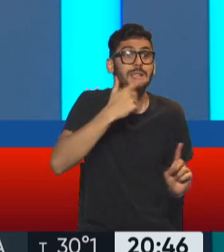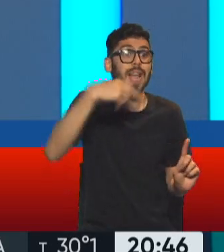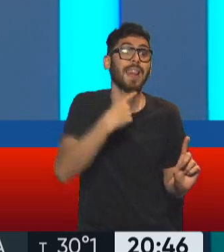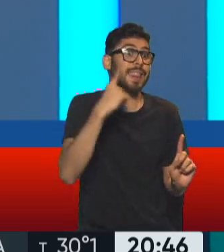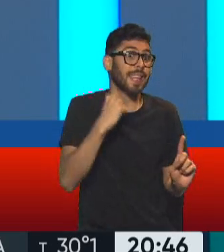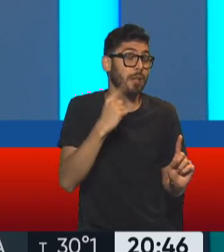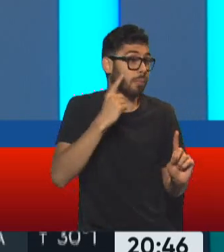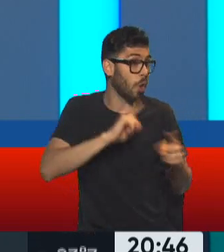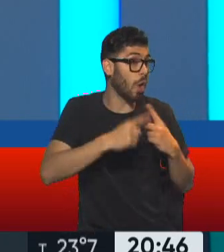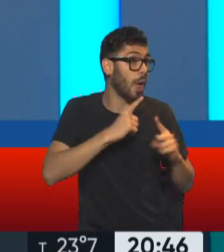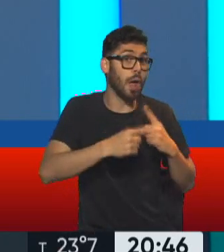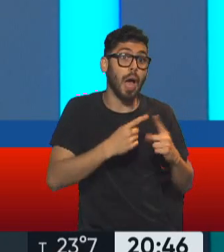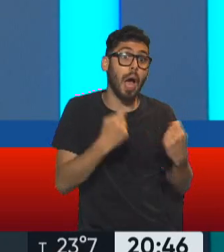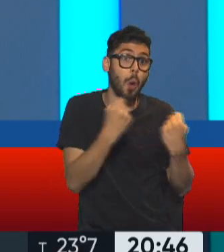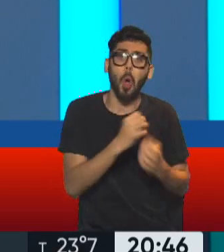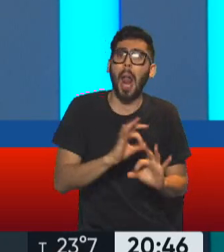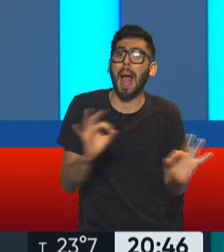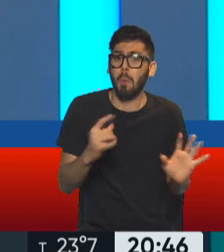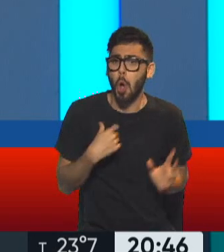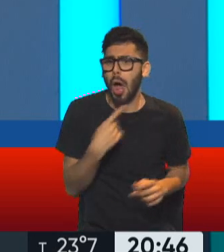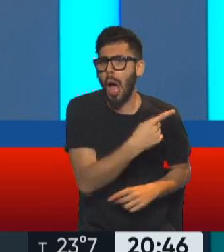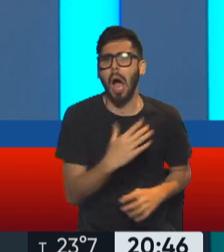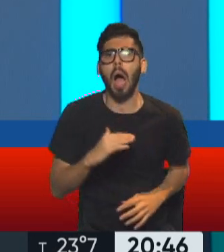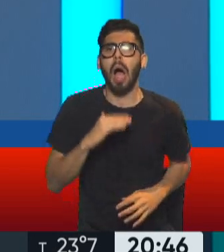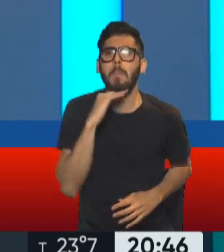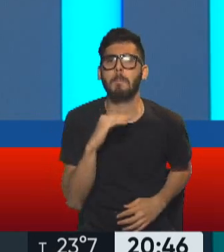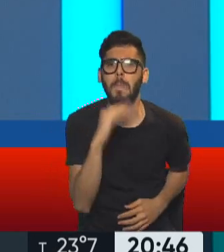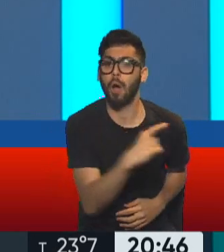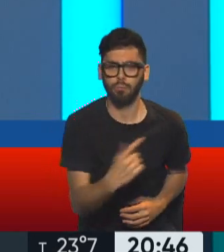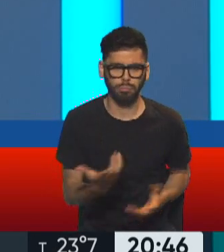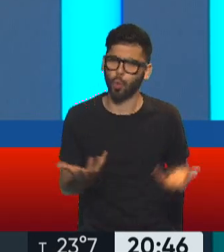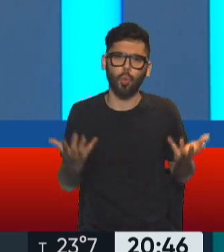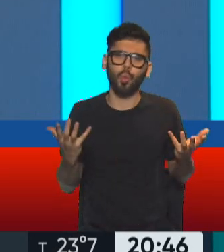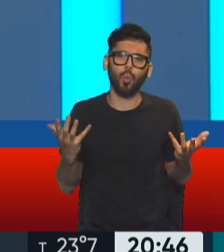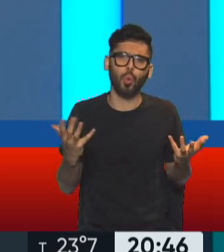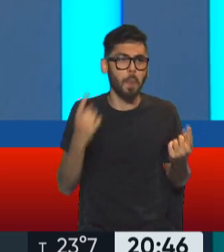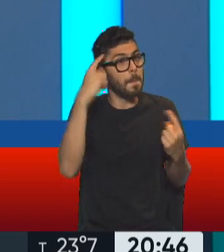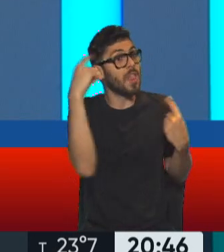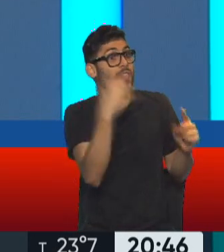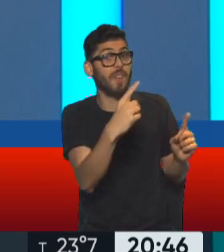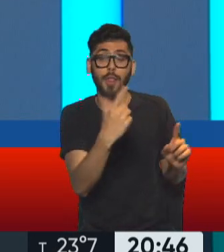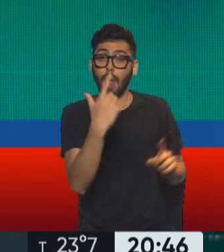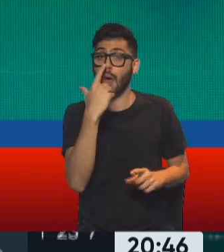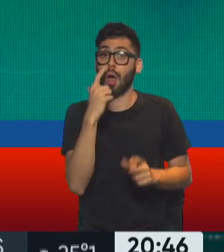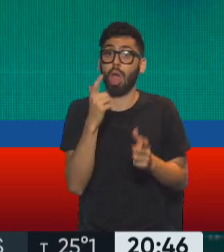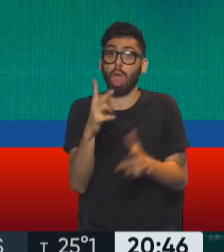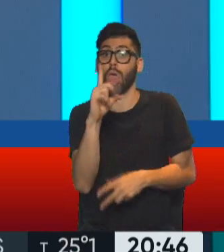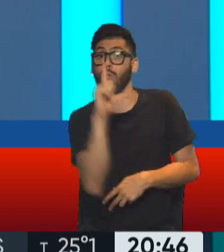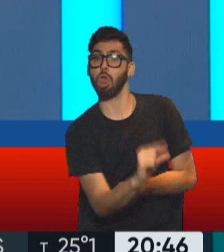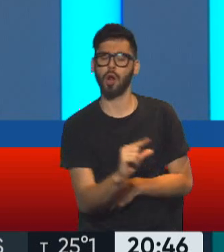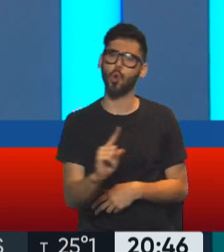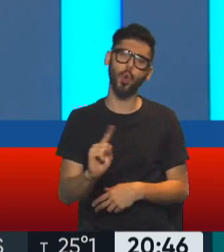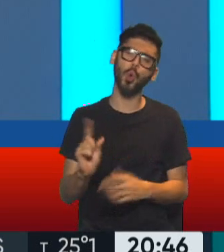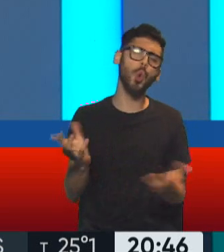no voy a decir que dice estupideces, no se me ocurre descalificar al otro porque piensa distinto a mí. De ninguna manera, creo que eso también es